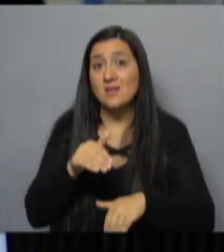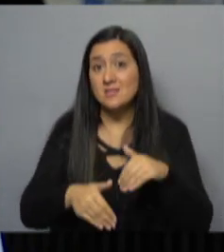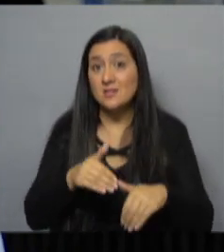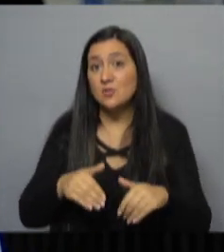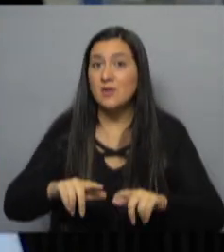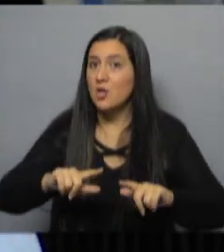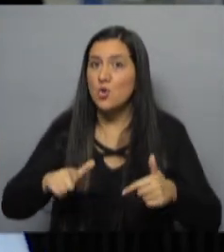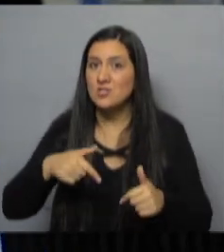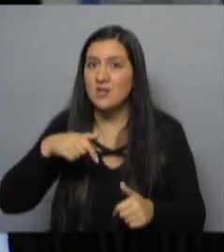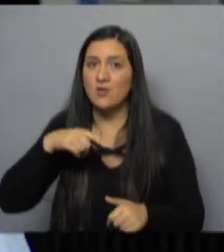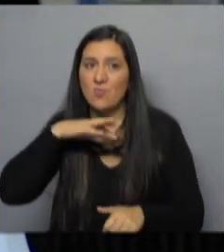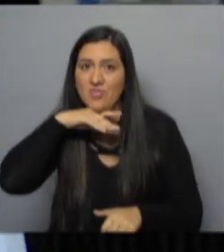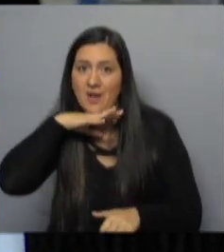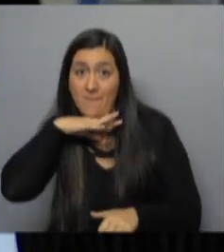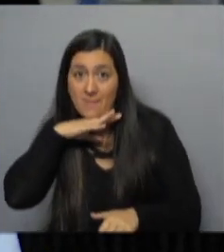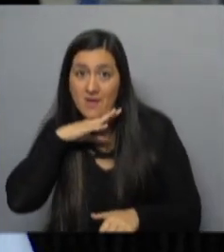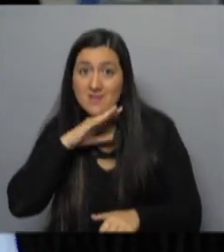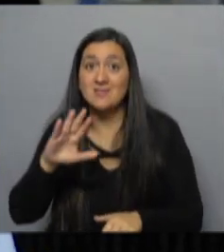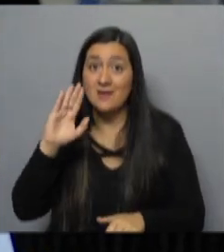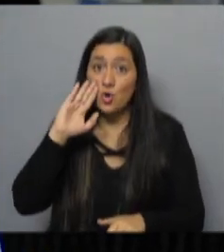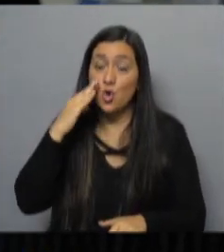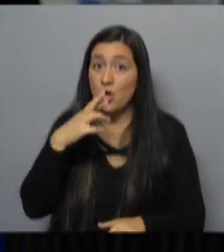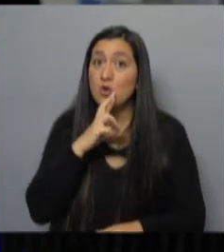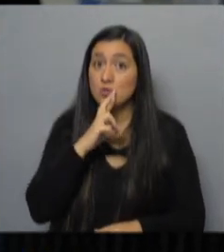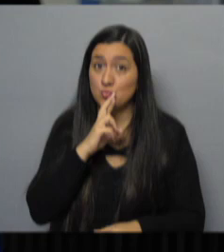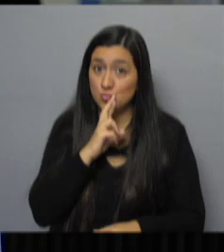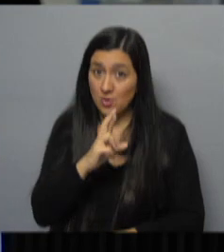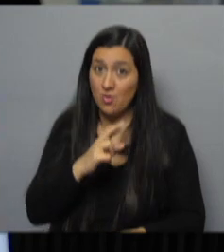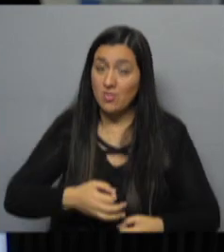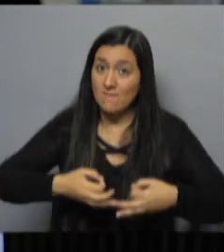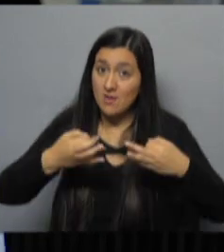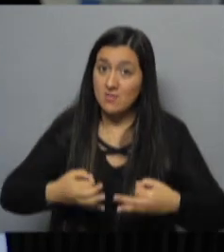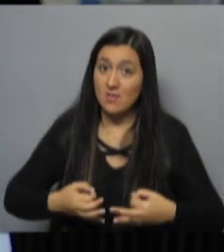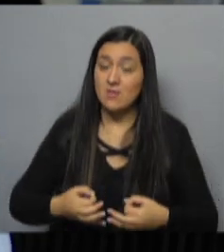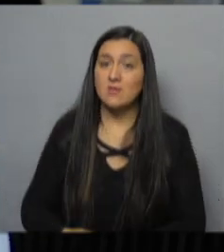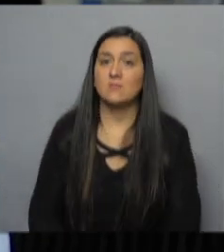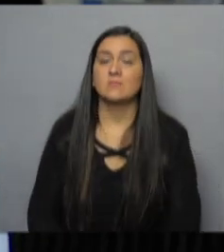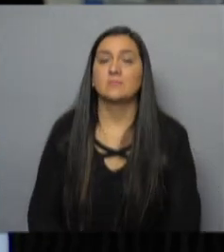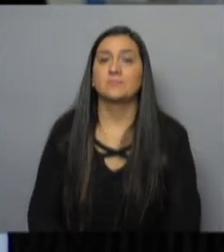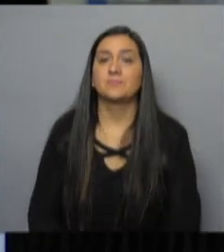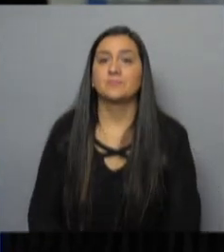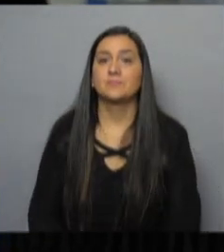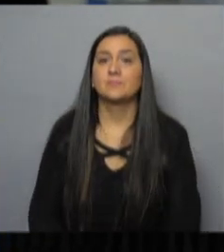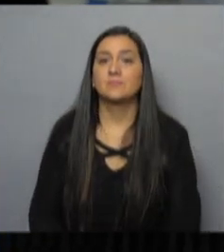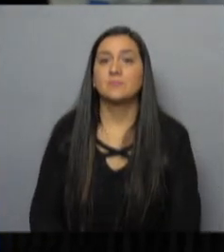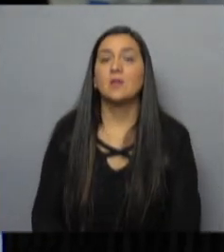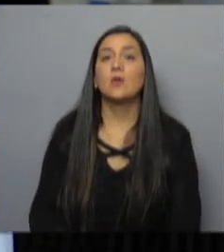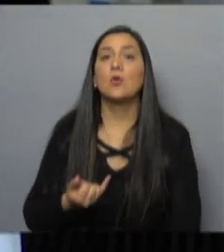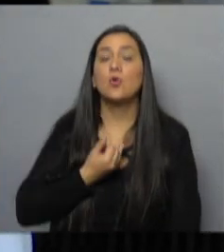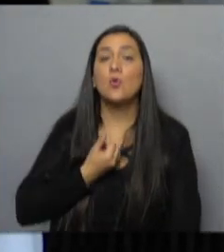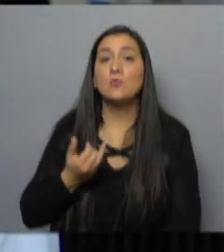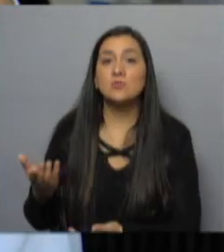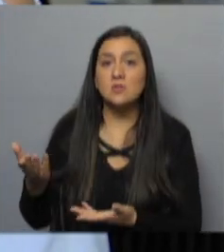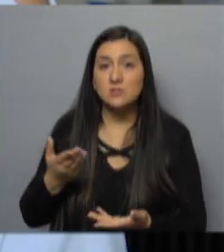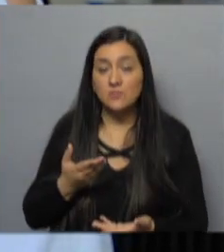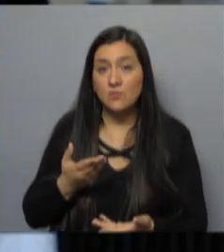que no haya un fraude y se reconozcan los resultados que, de acuerdo a las encuestas, son favorables al pacto histórico. Y en este marco, ¿cómo se recibió en Colombia, que si bien